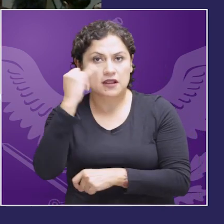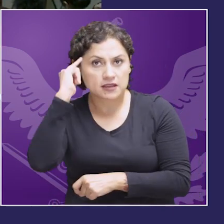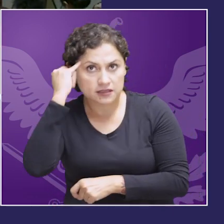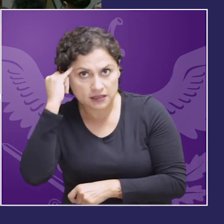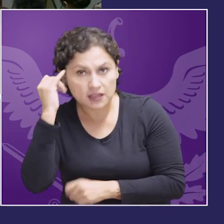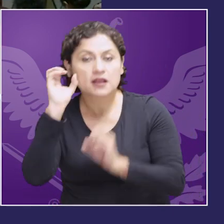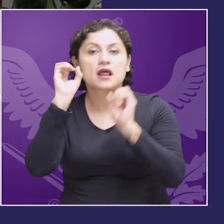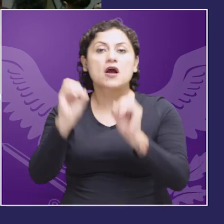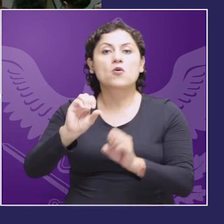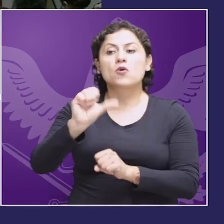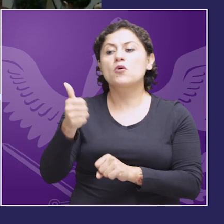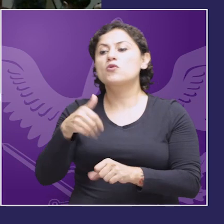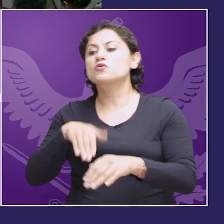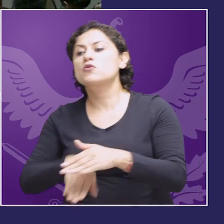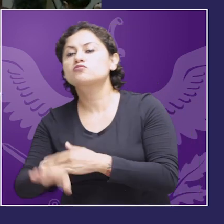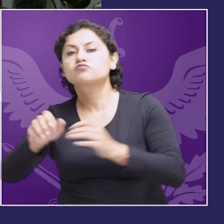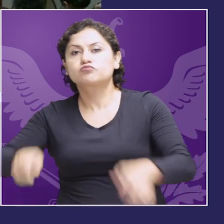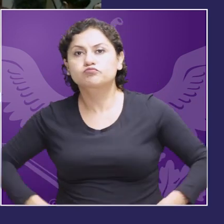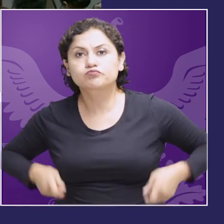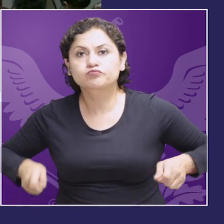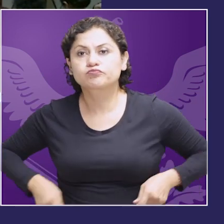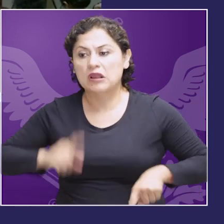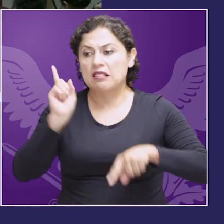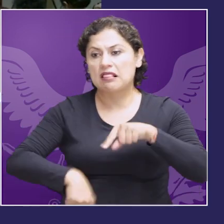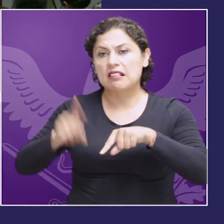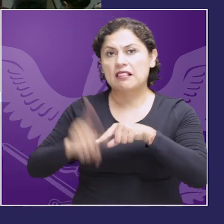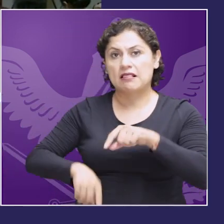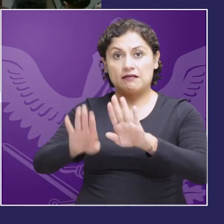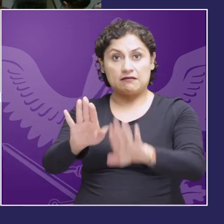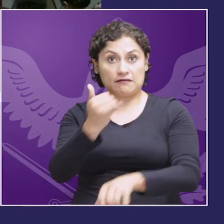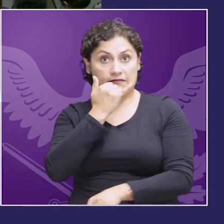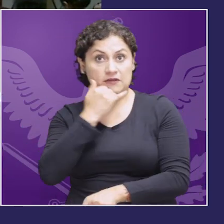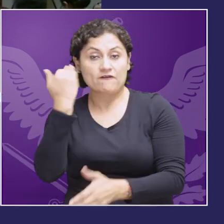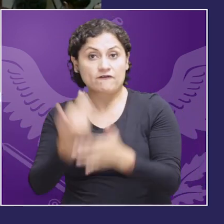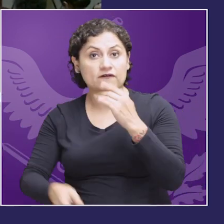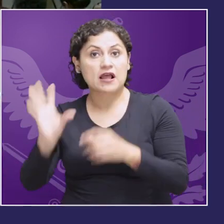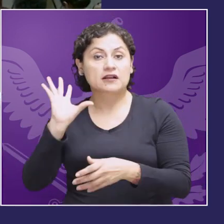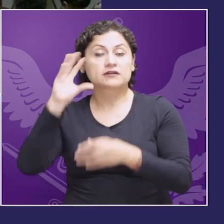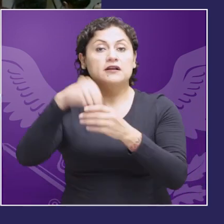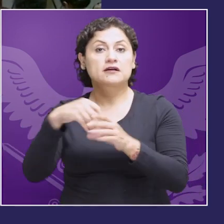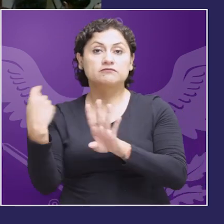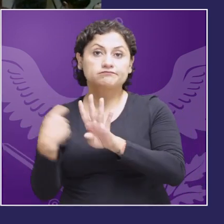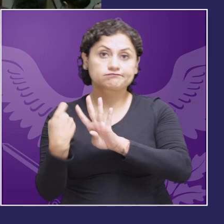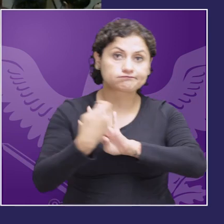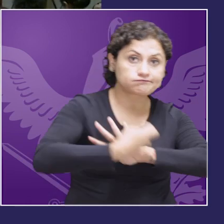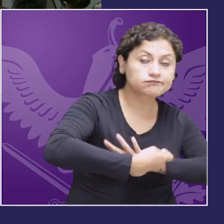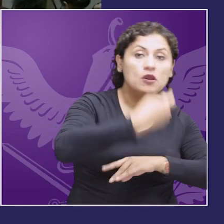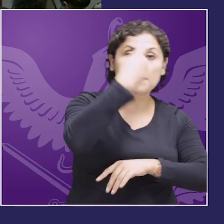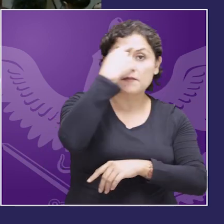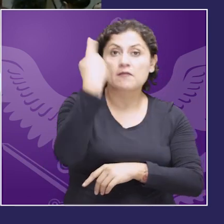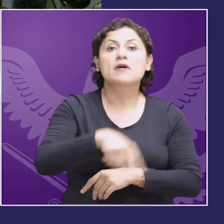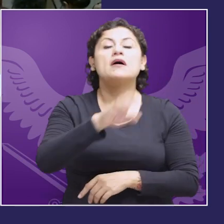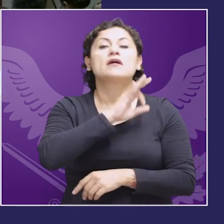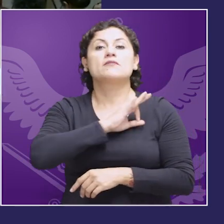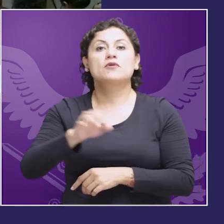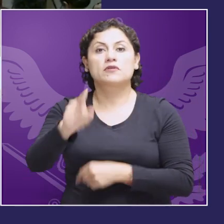lamentablemente, reducimos el enfoque interseccional al uso del idioma materno para las víctimas indígenas o el uso de rampas para personas